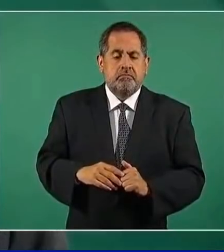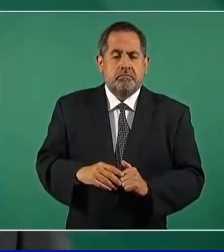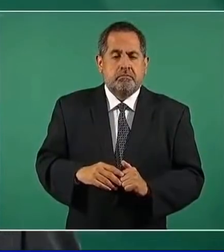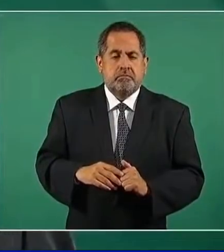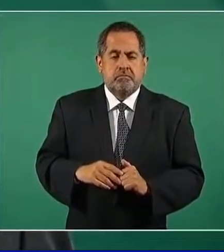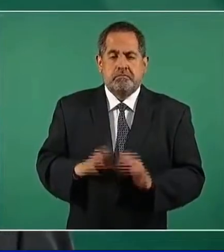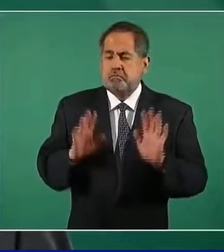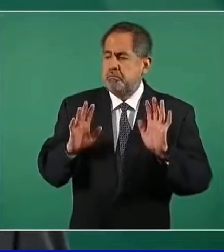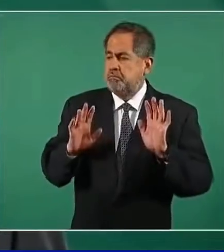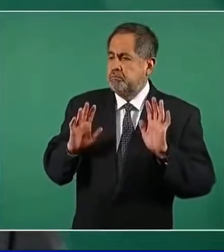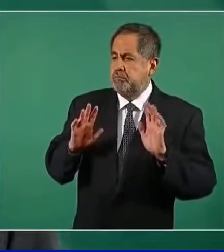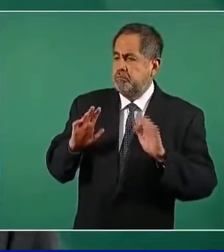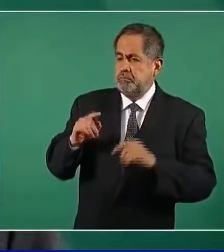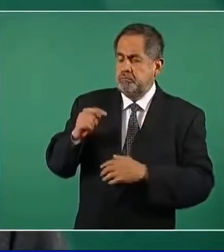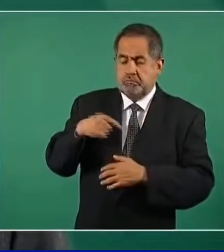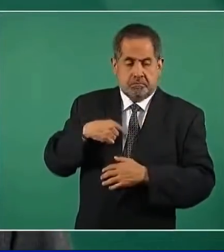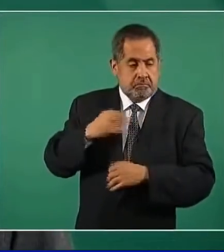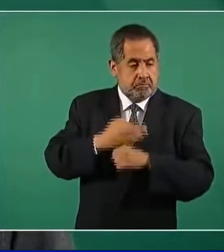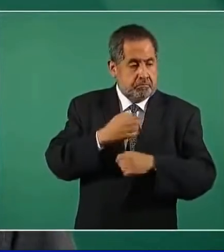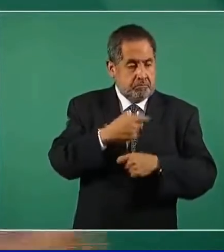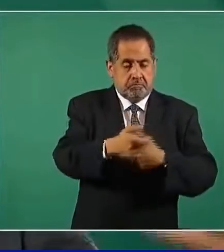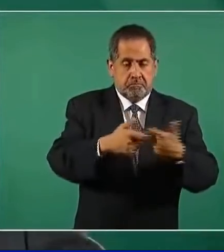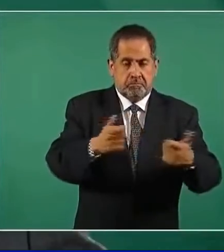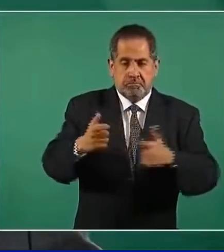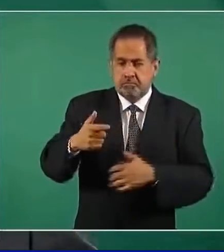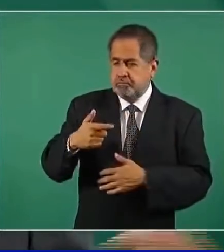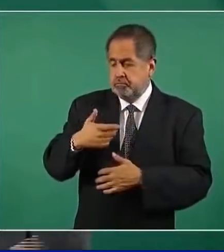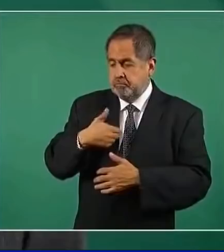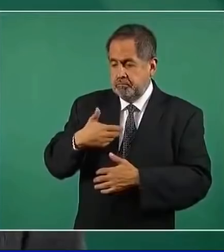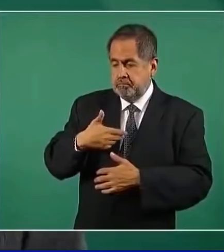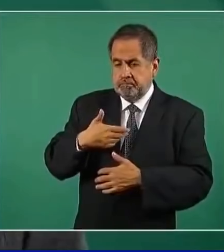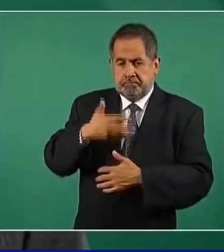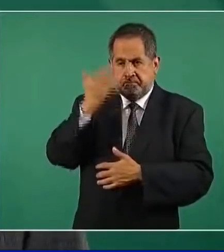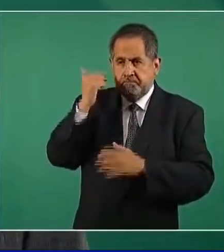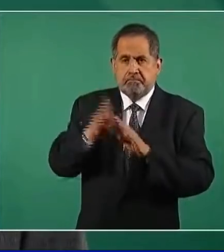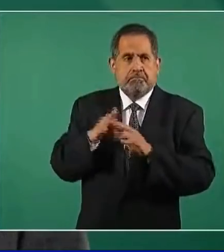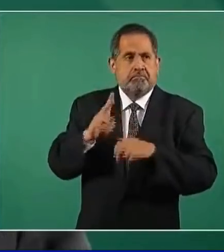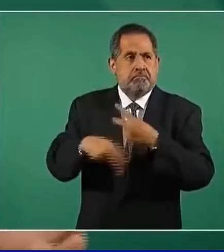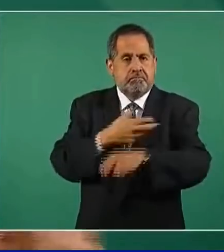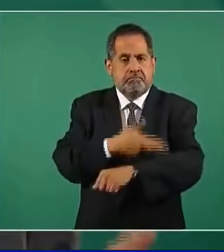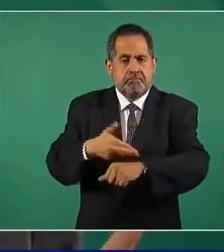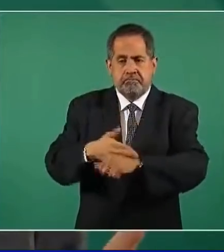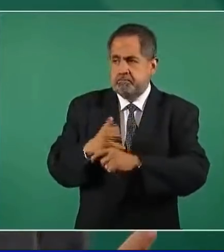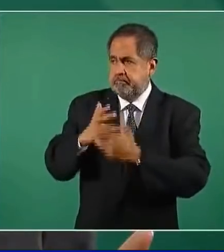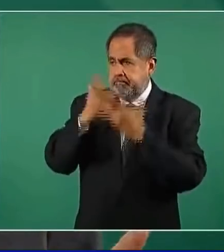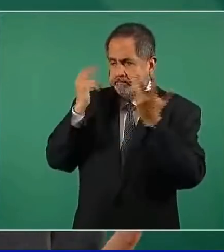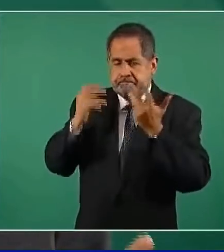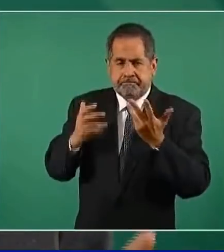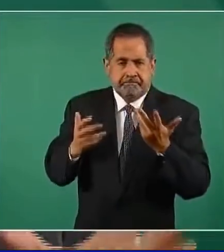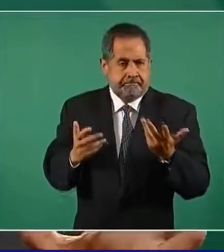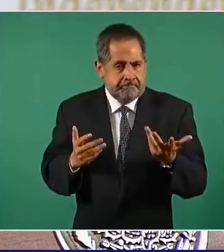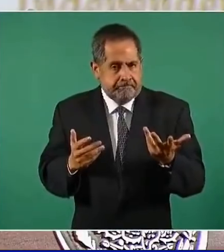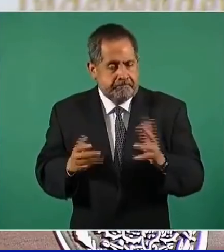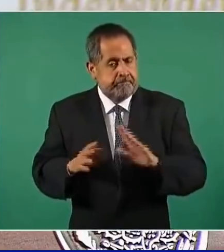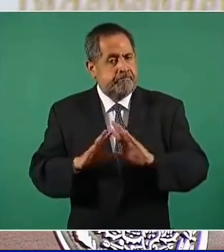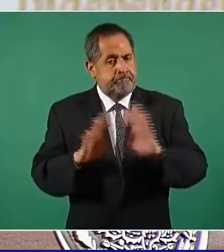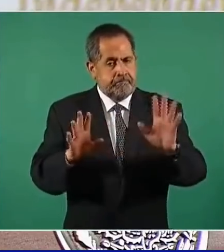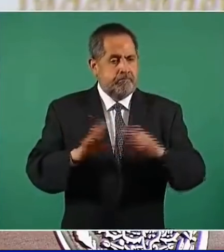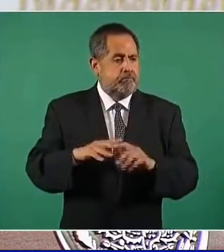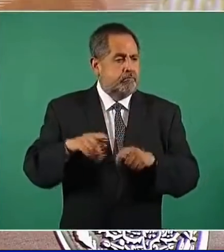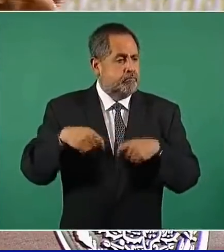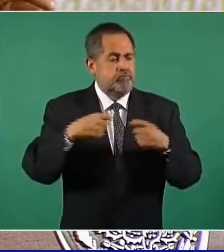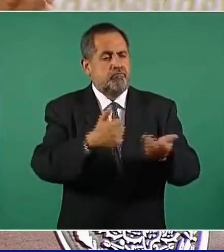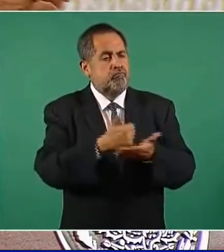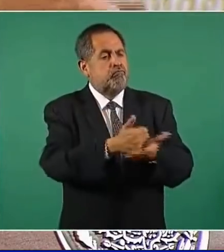yo no voy a saber, me dicen algunos. Entonces, nada más que se les ayude